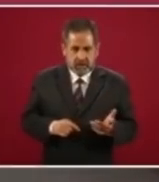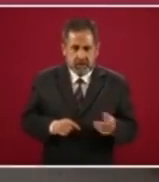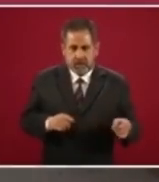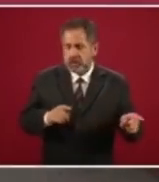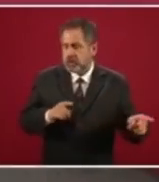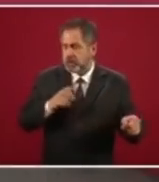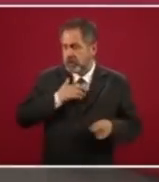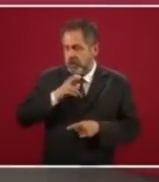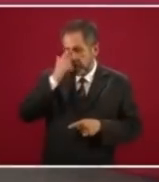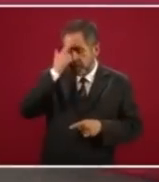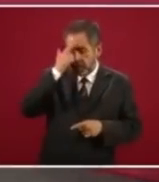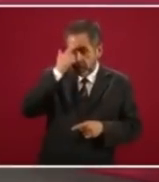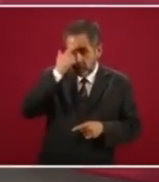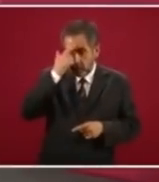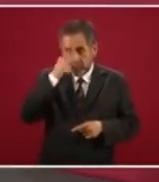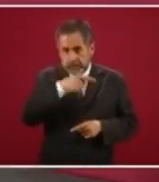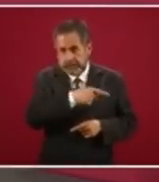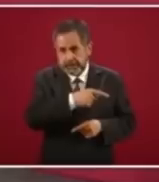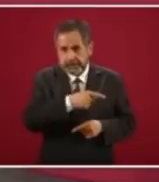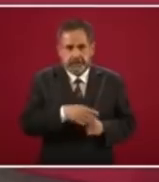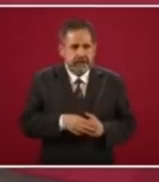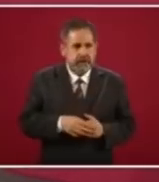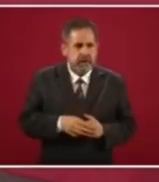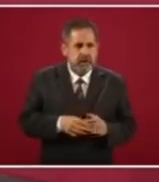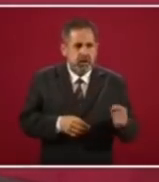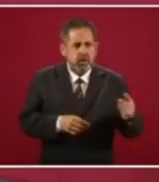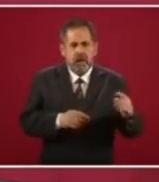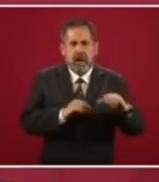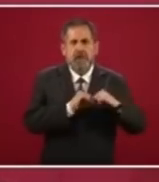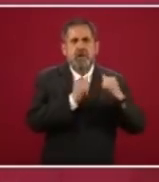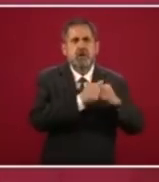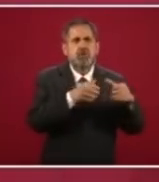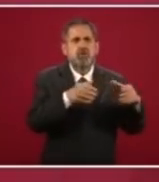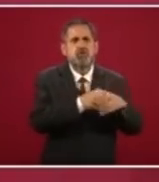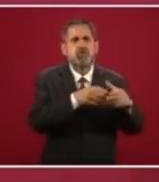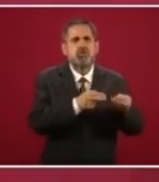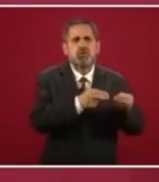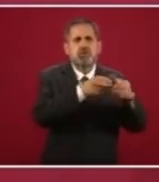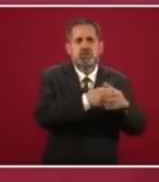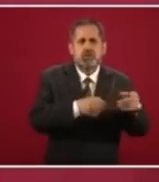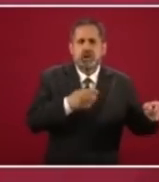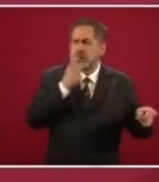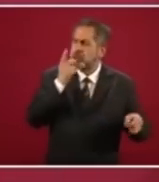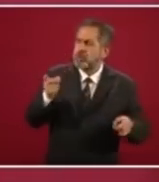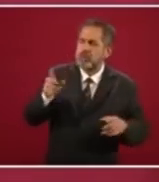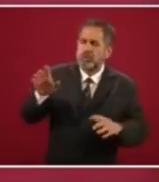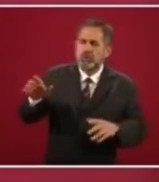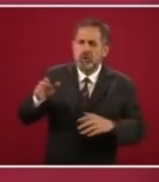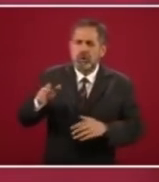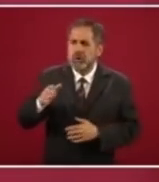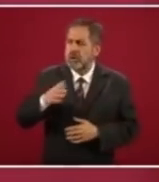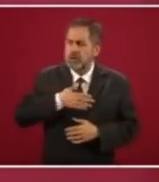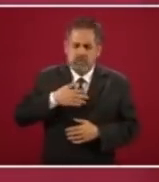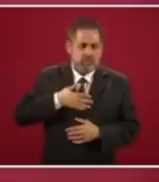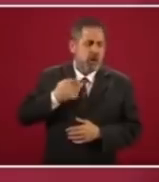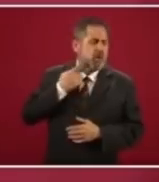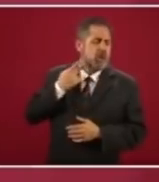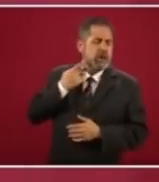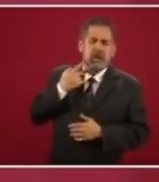recuerdo de una corporación que dijo que tenían en sus